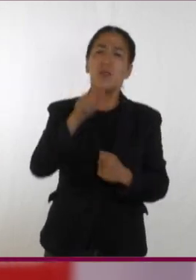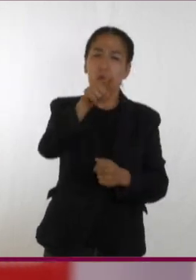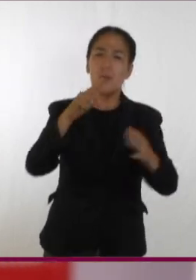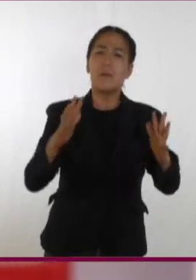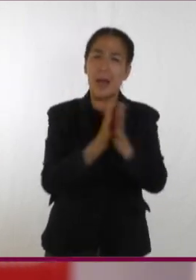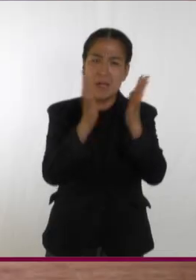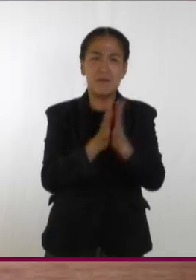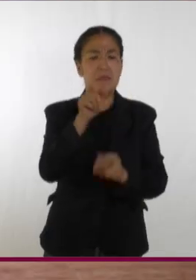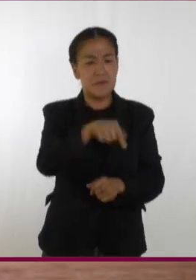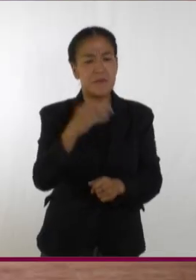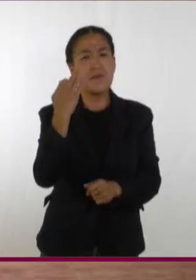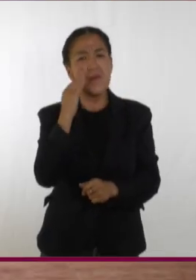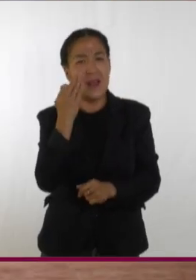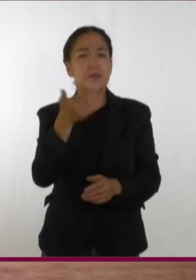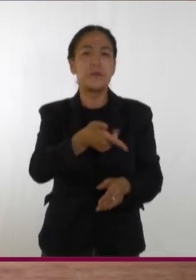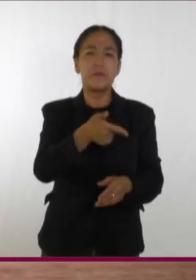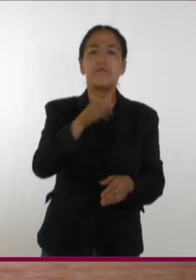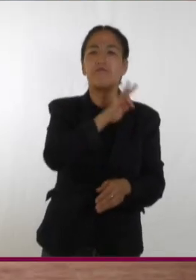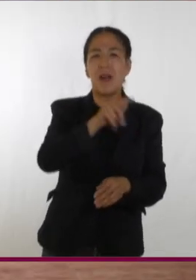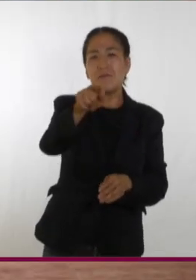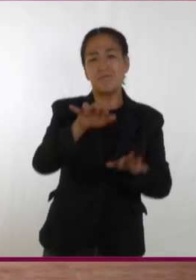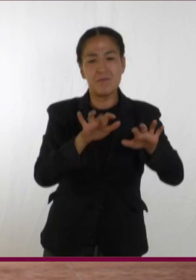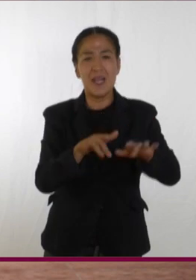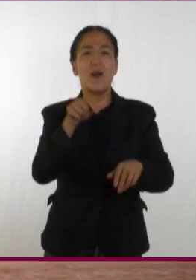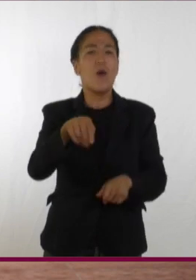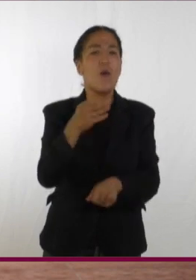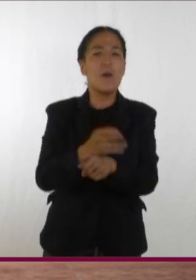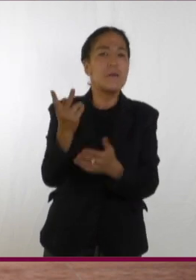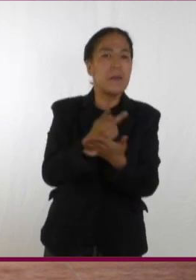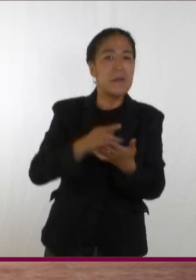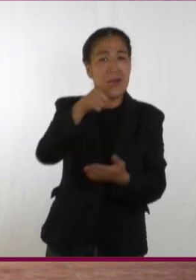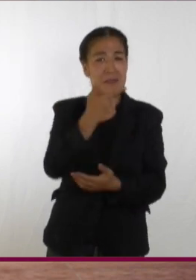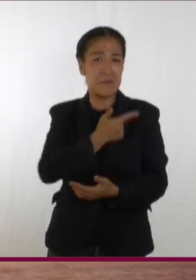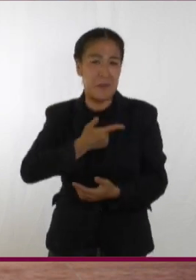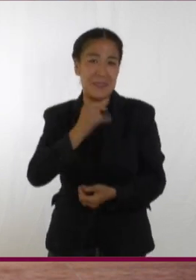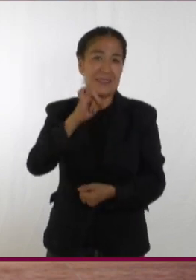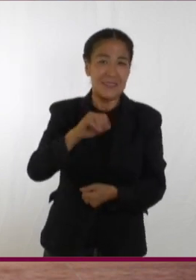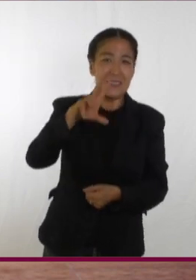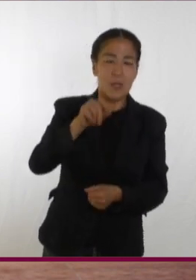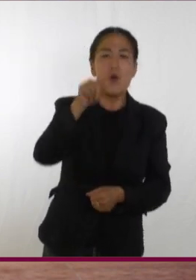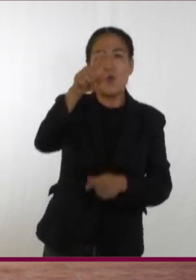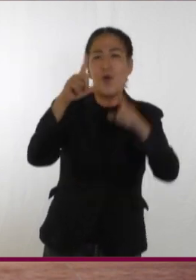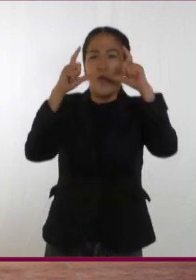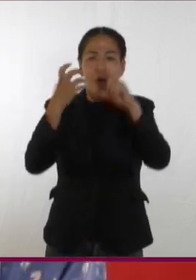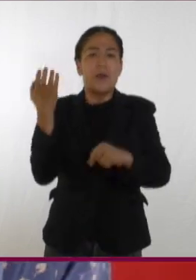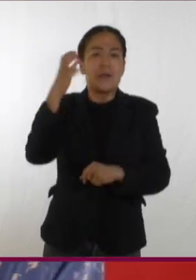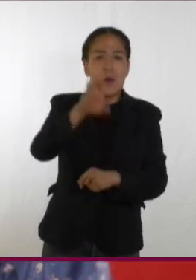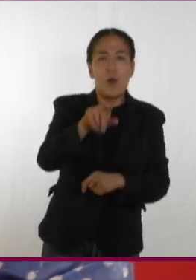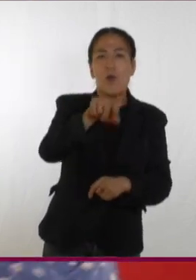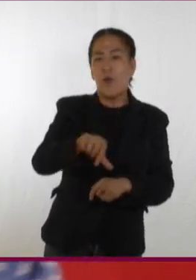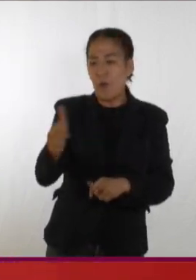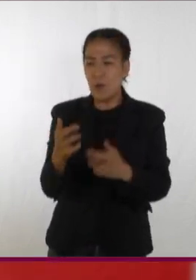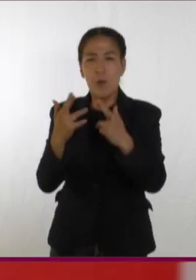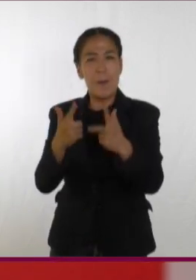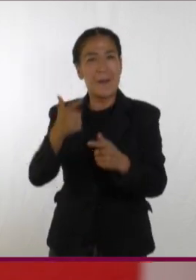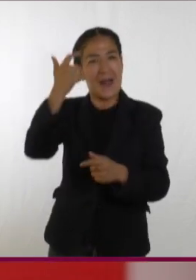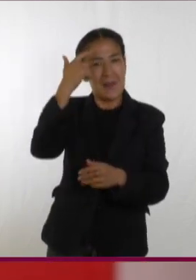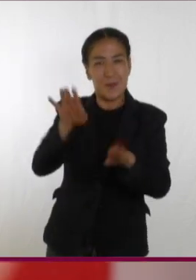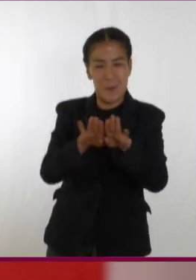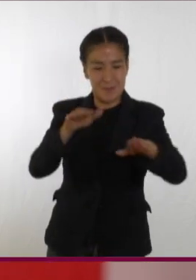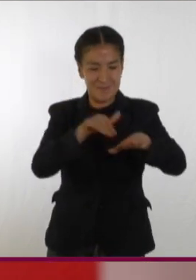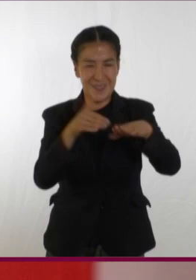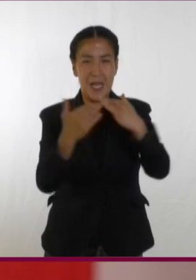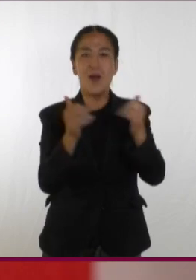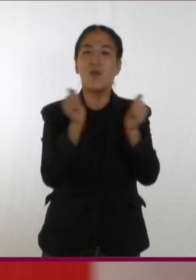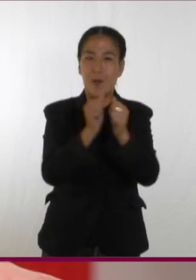de conocimiento. Participen en nuestras redes sociales y díganos qué les pareció el programa de hoy. Mándenos fotos si encuentran